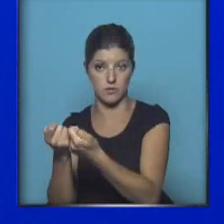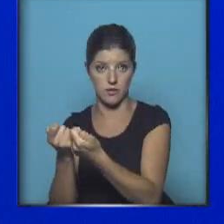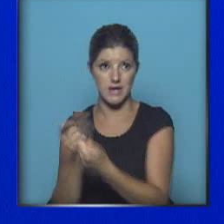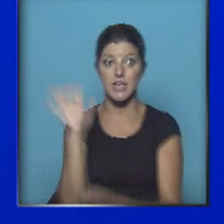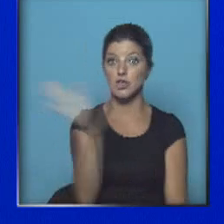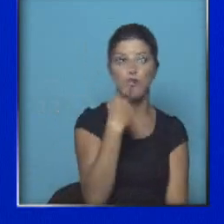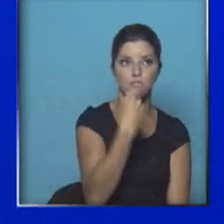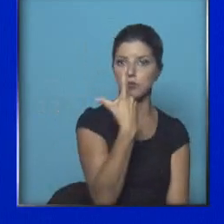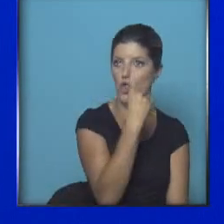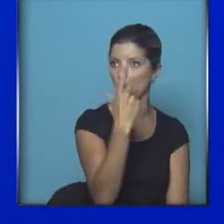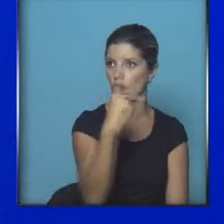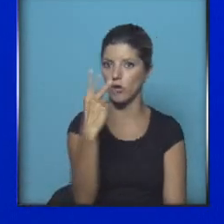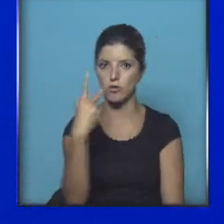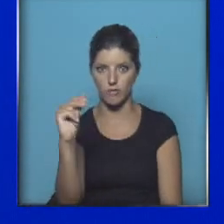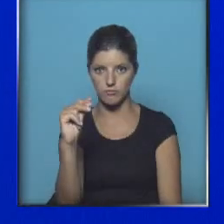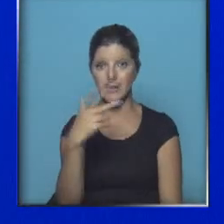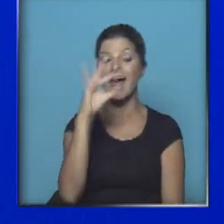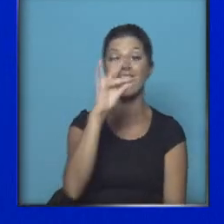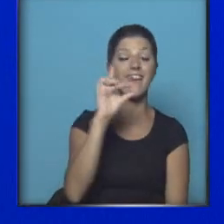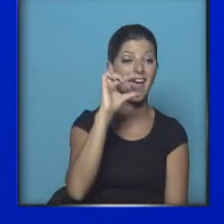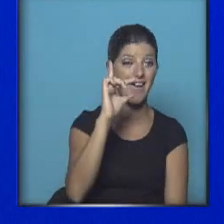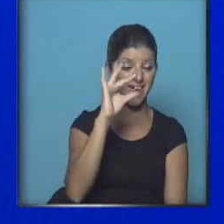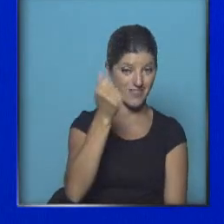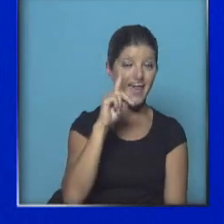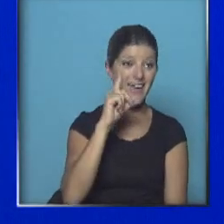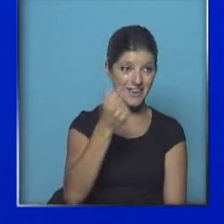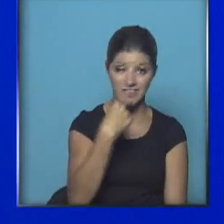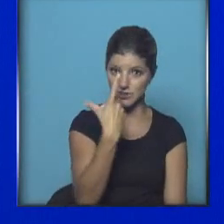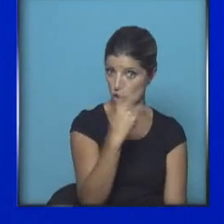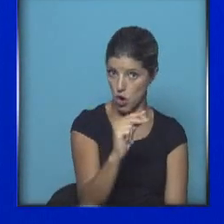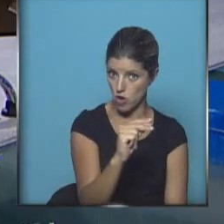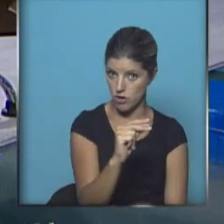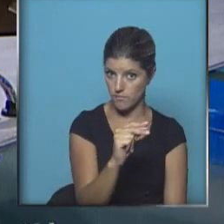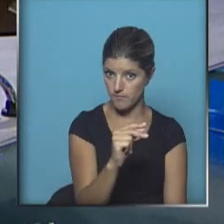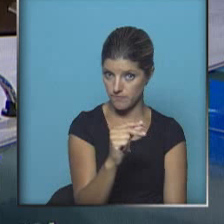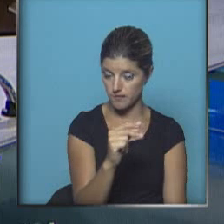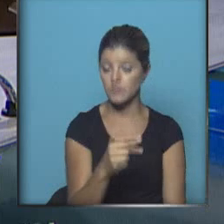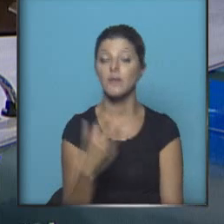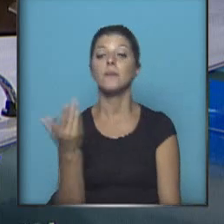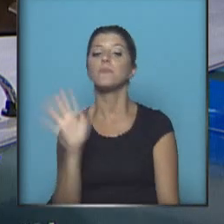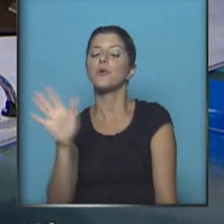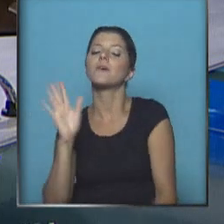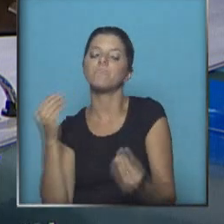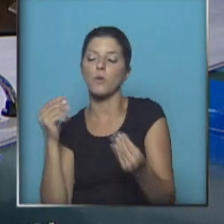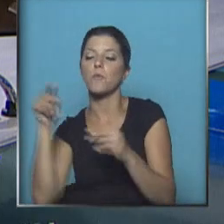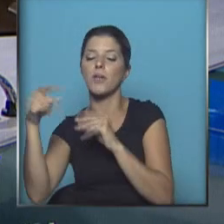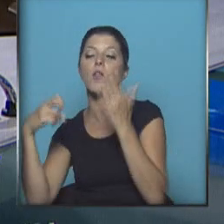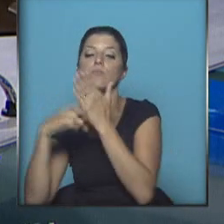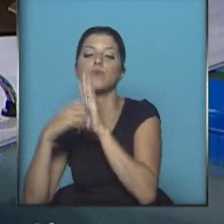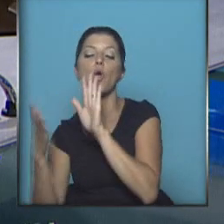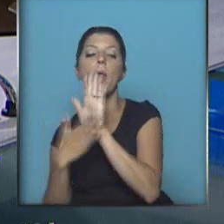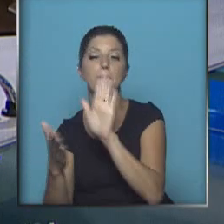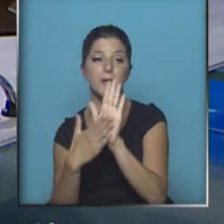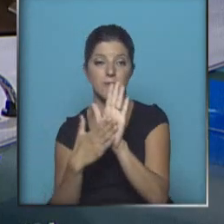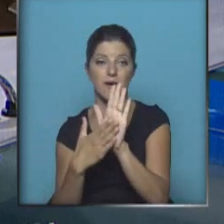que no. Ni de la DAIA, ni de la AMIA. La mayoría dice que no. A mí me parece que porque lo que él ofrece como elementos